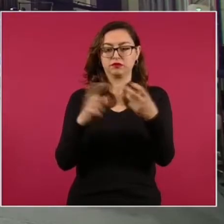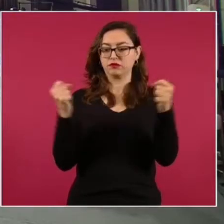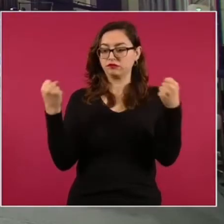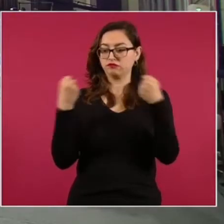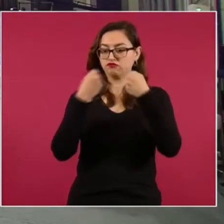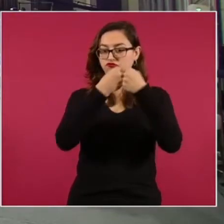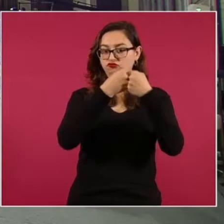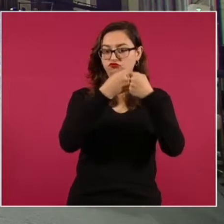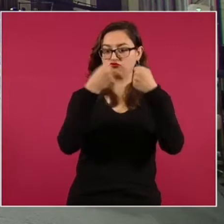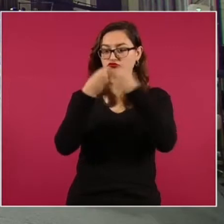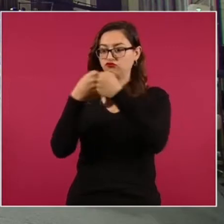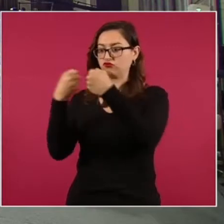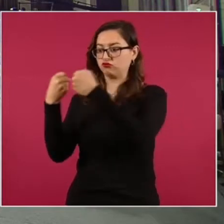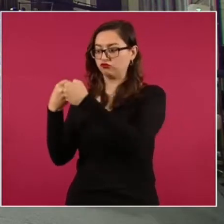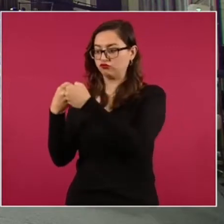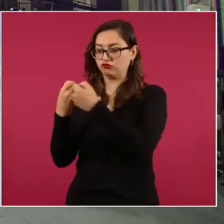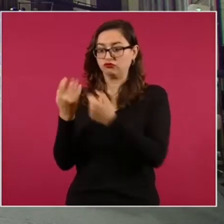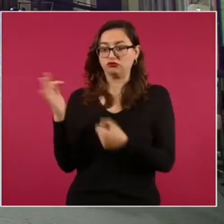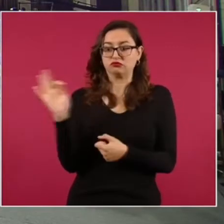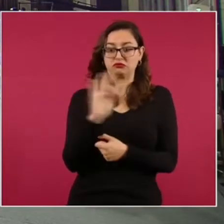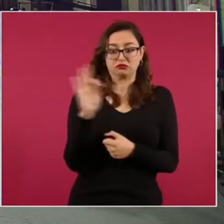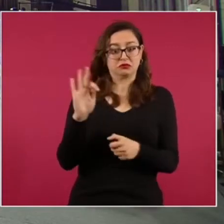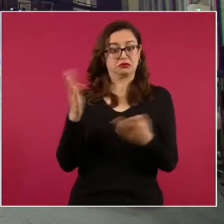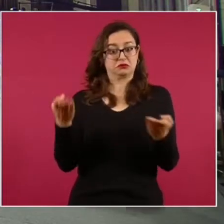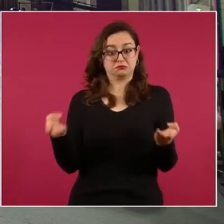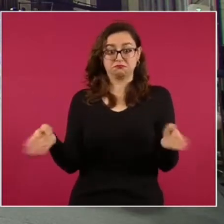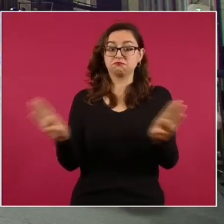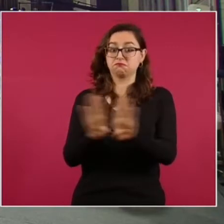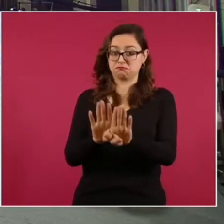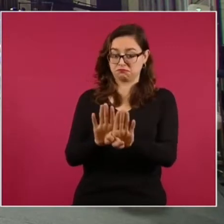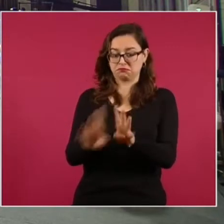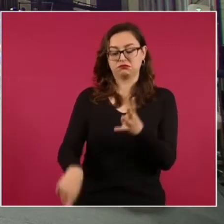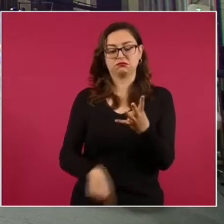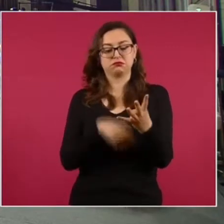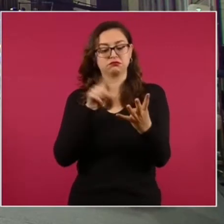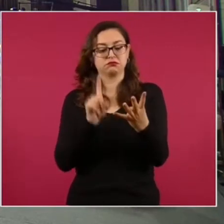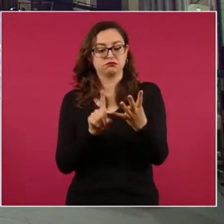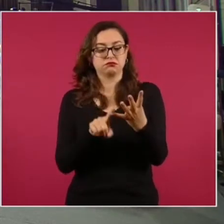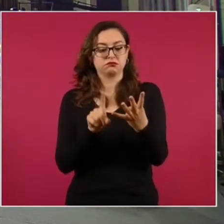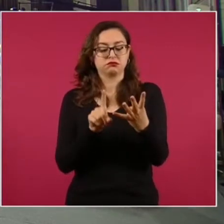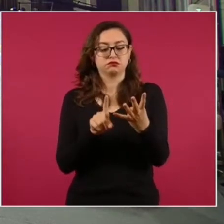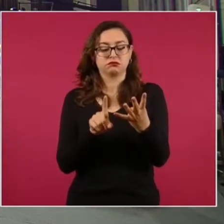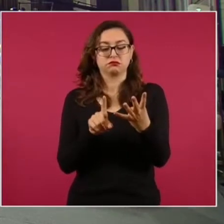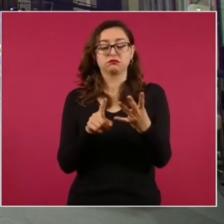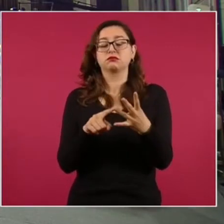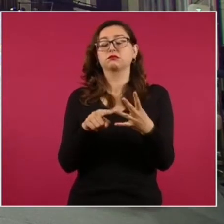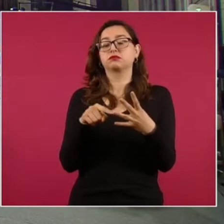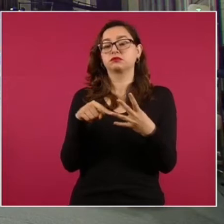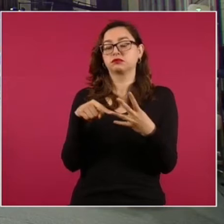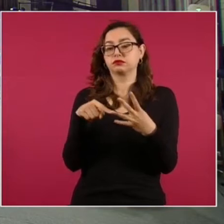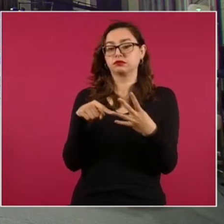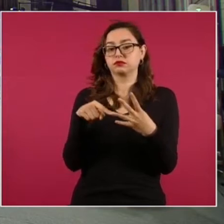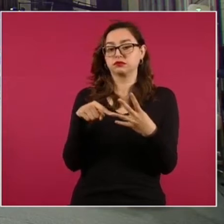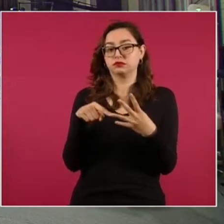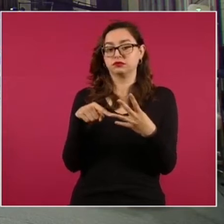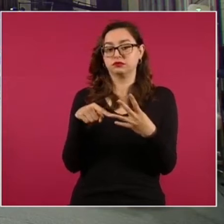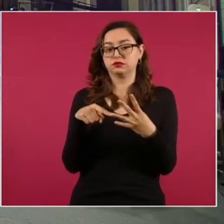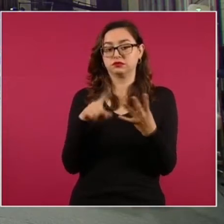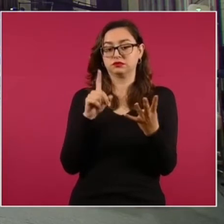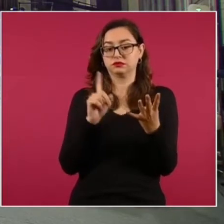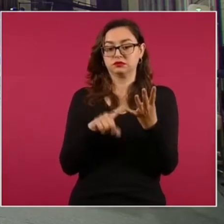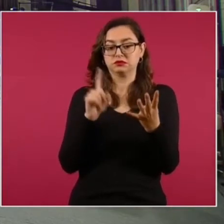fronteras para la exportación de los productos mexicanos, que además alienta las